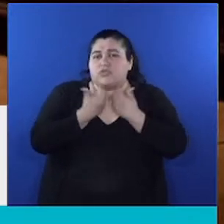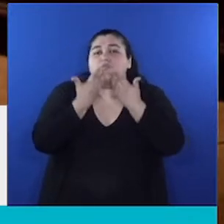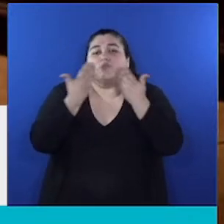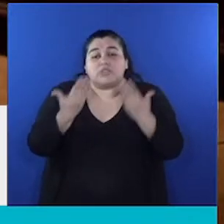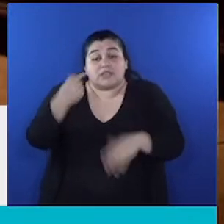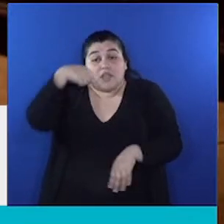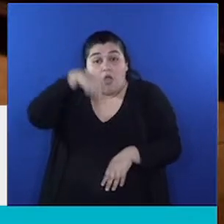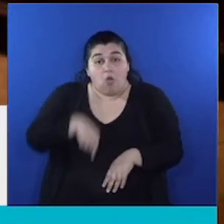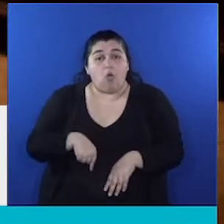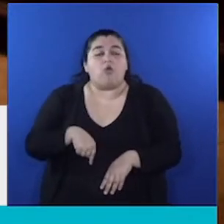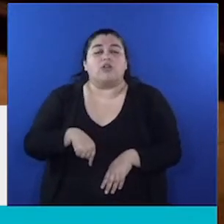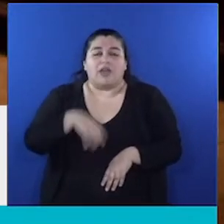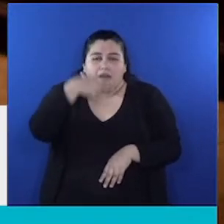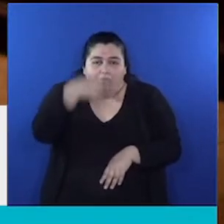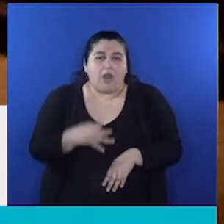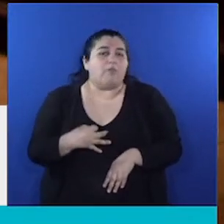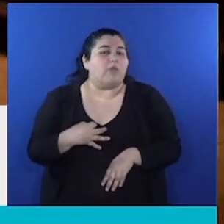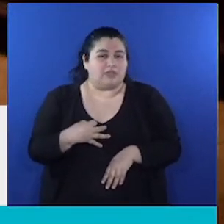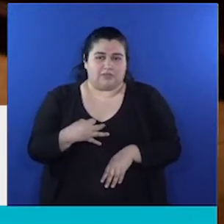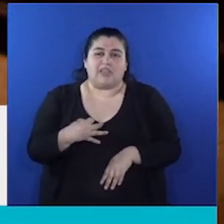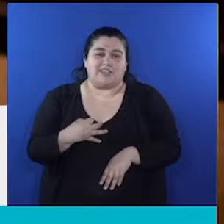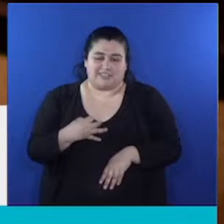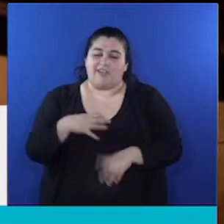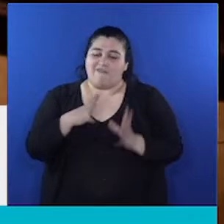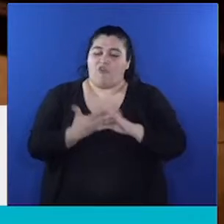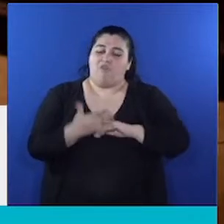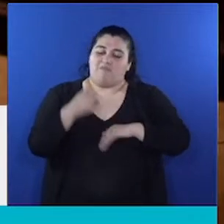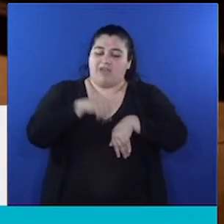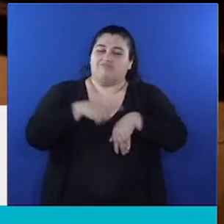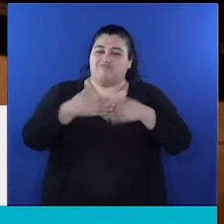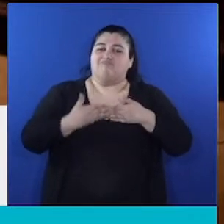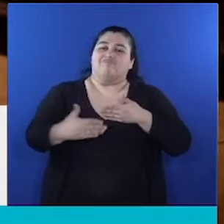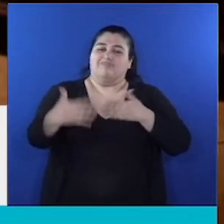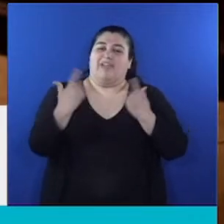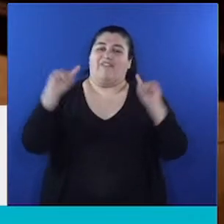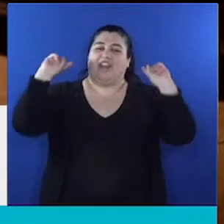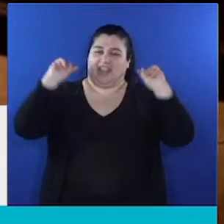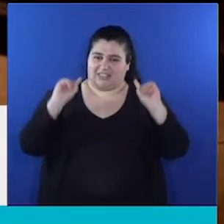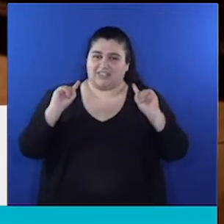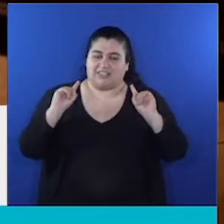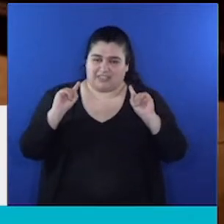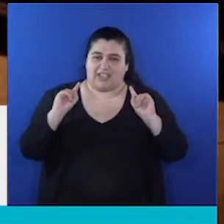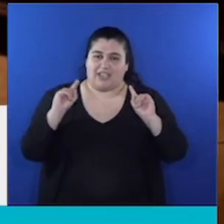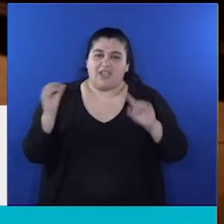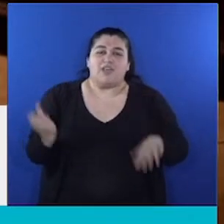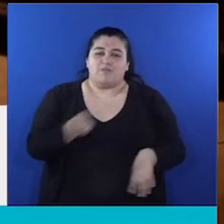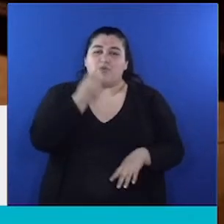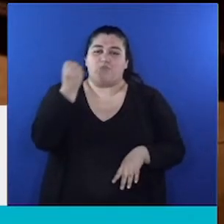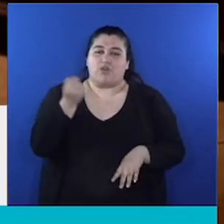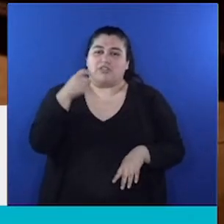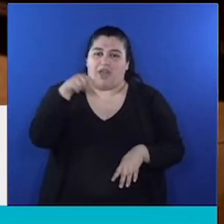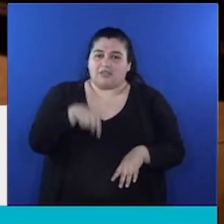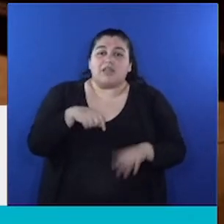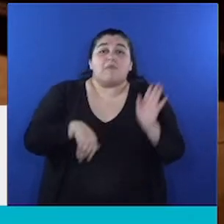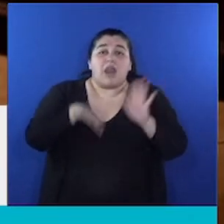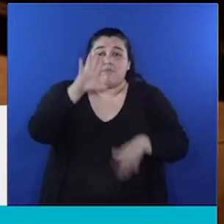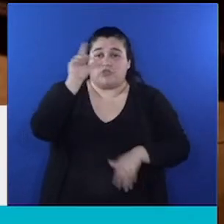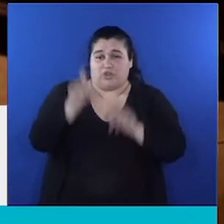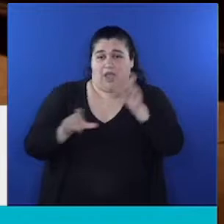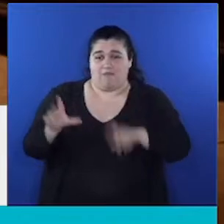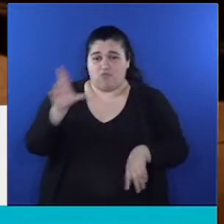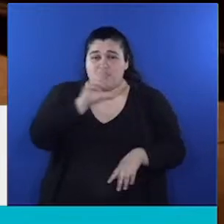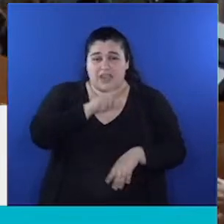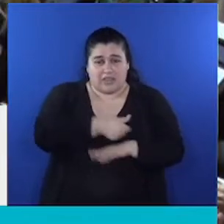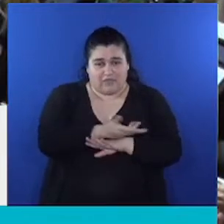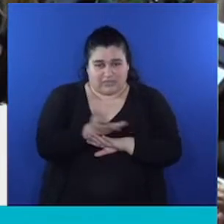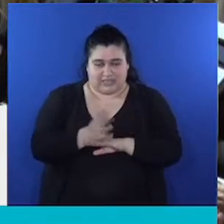estamos haciendo una diferencia. No sé si tomamos conciencia de eso, pero estamos haciendo una diferencia muy importante para muchas mujeres y diversidades. Gracias.